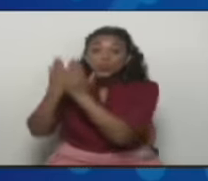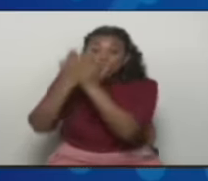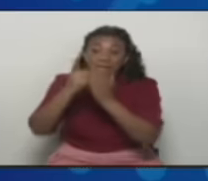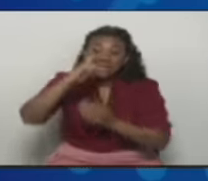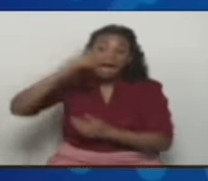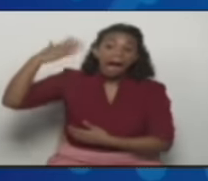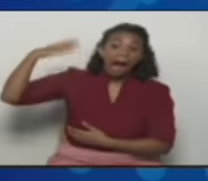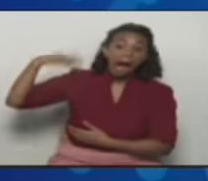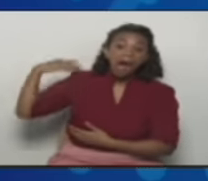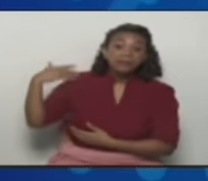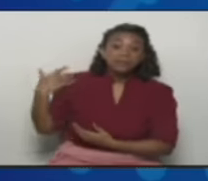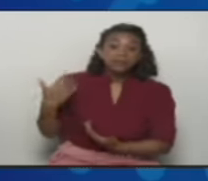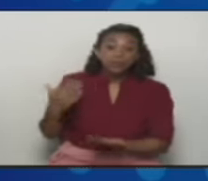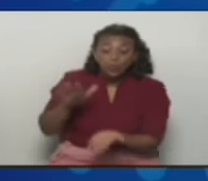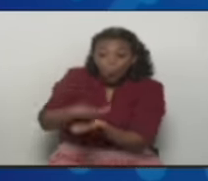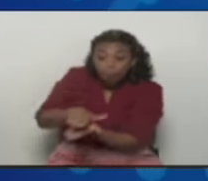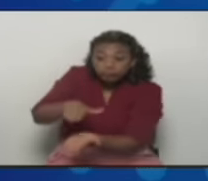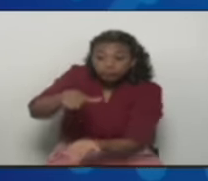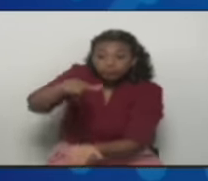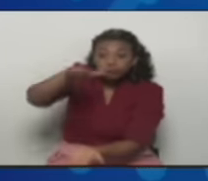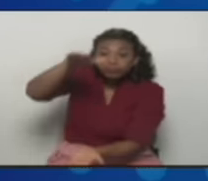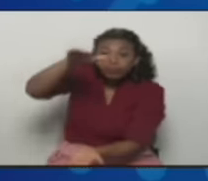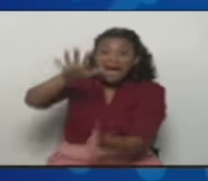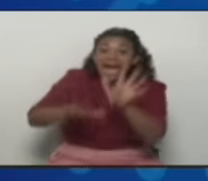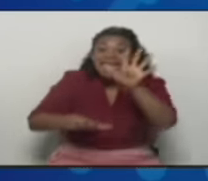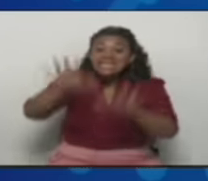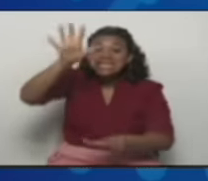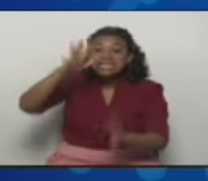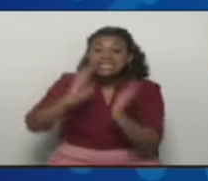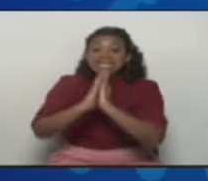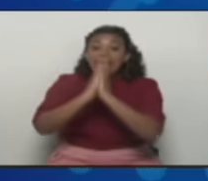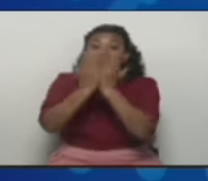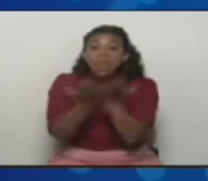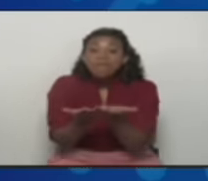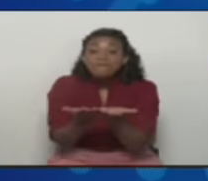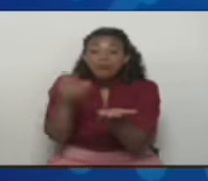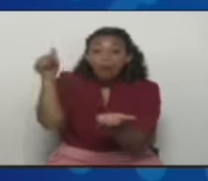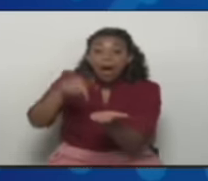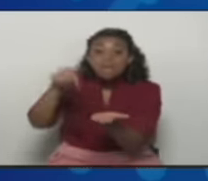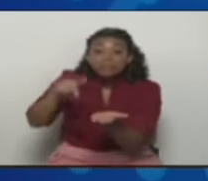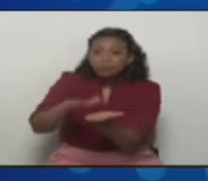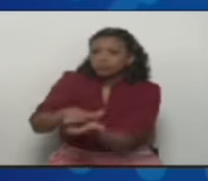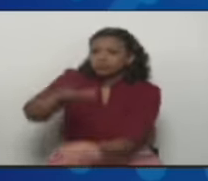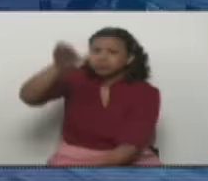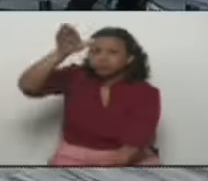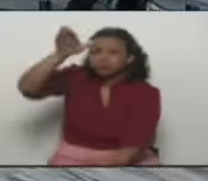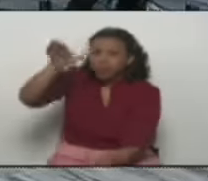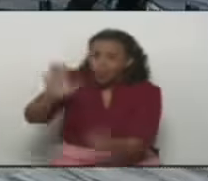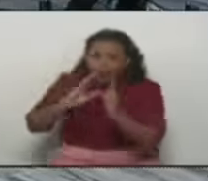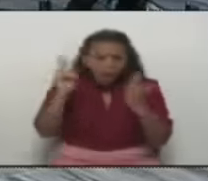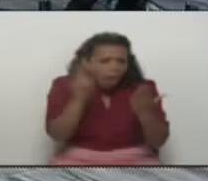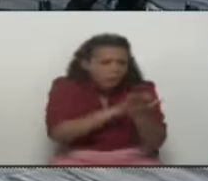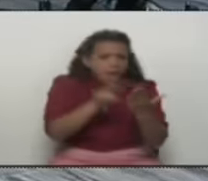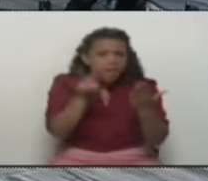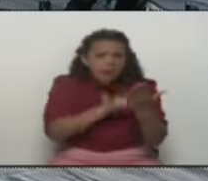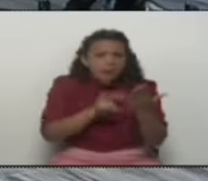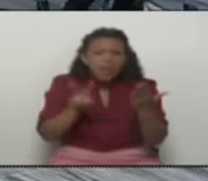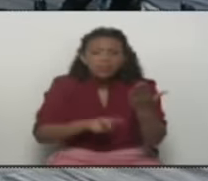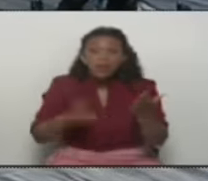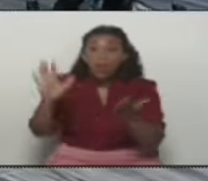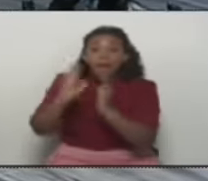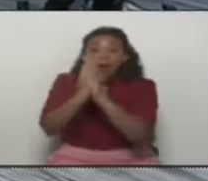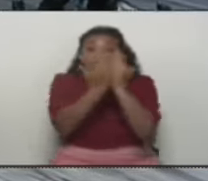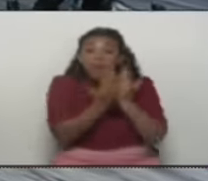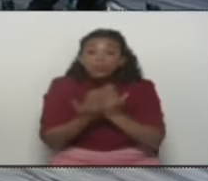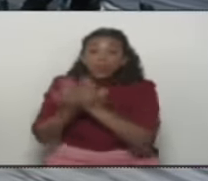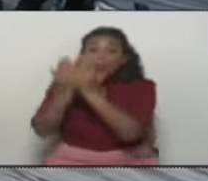tengo una faja así, moncada, de unos 15 libros, tráemelo. De unos 15 libros que estoy, 15 libros que estoy